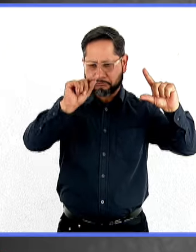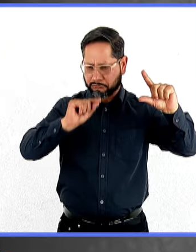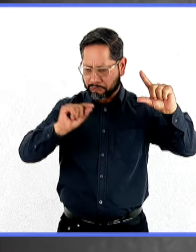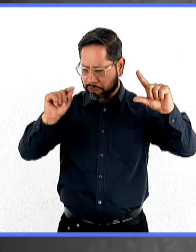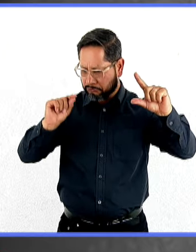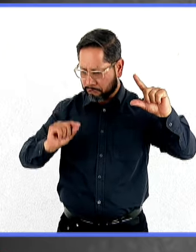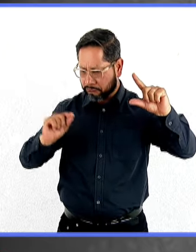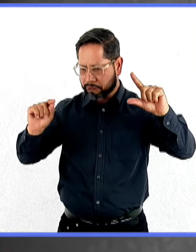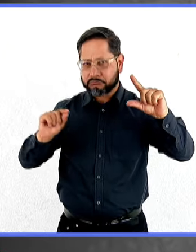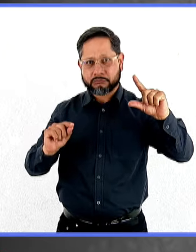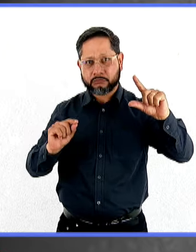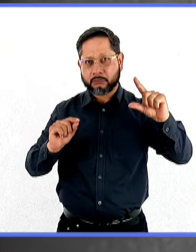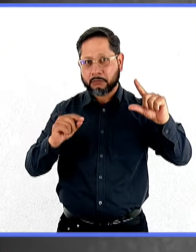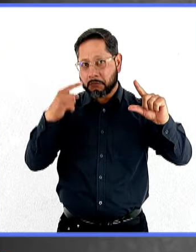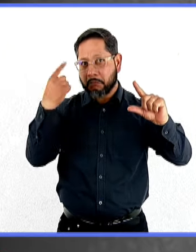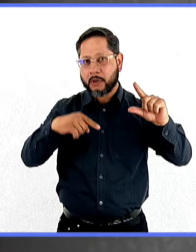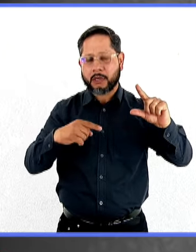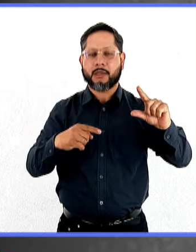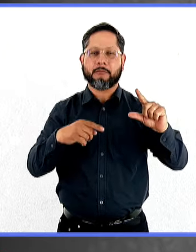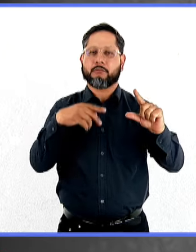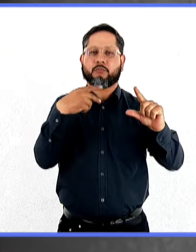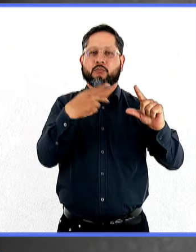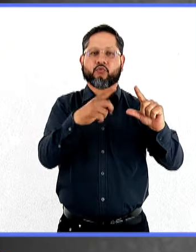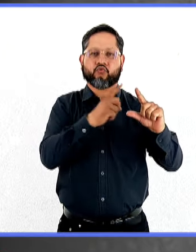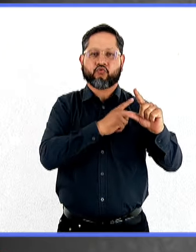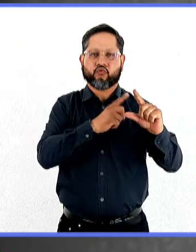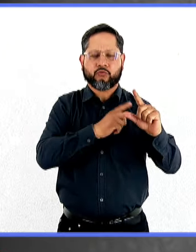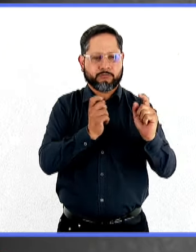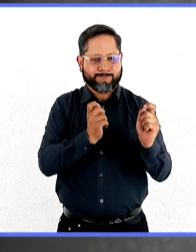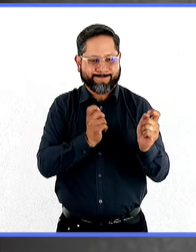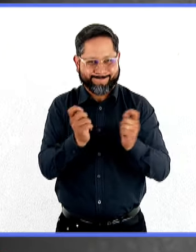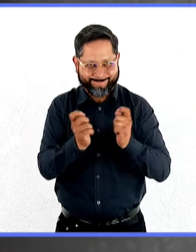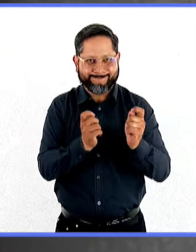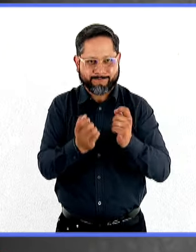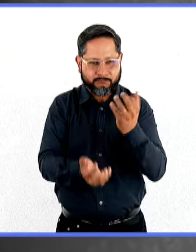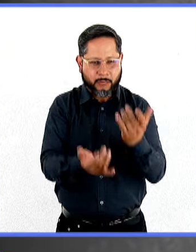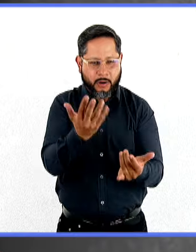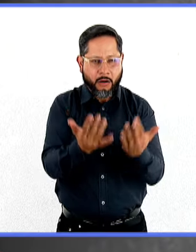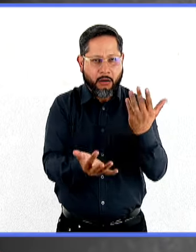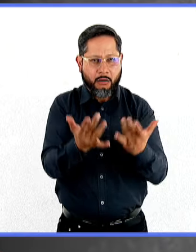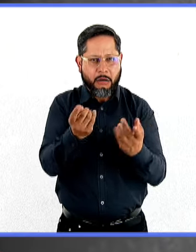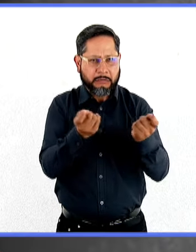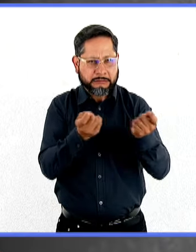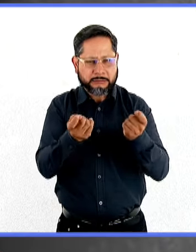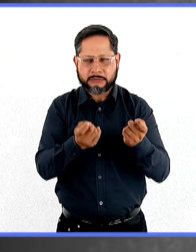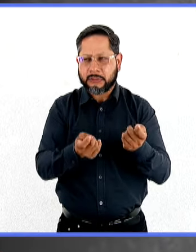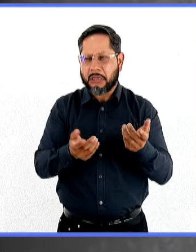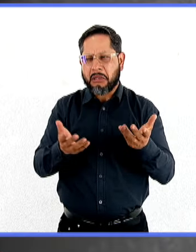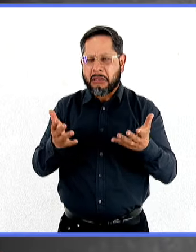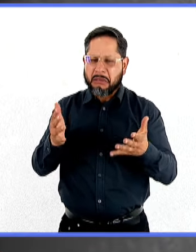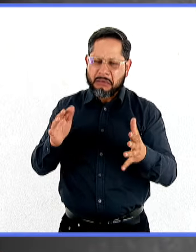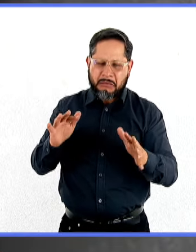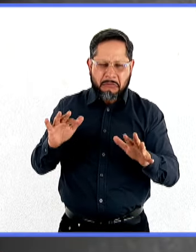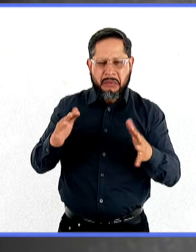varios están asociados a quemas agropecuarias como decía son estos incendios controlados que le llaman se puede decir controlados por qué